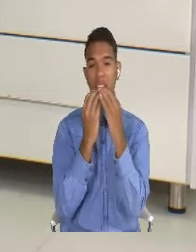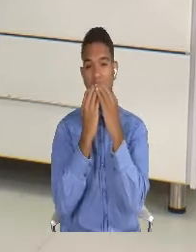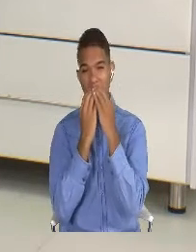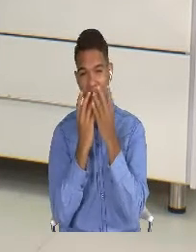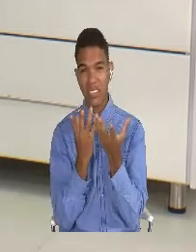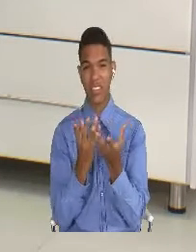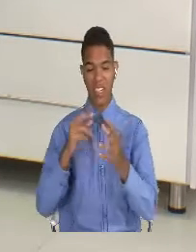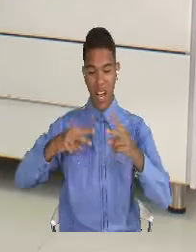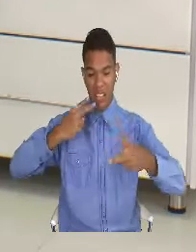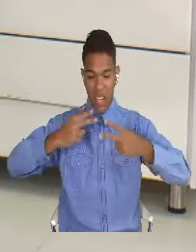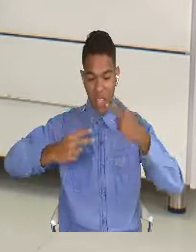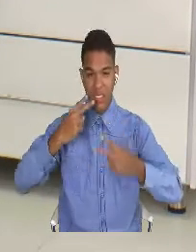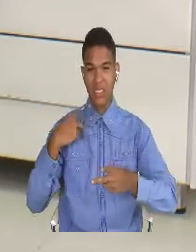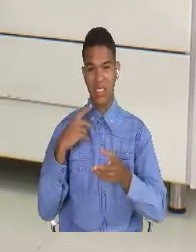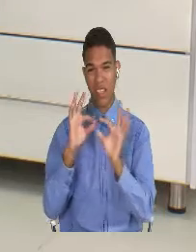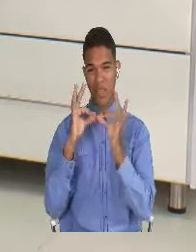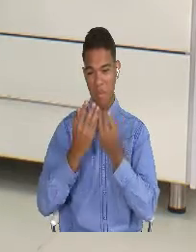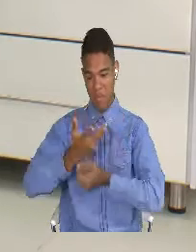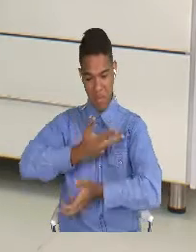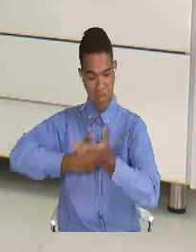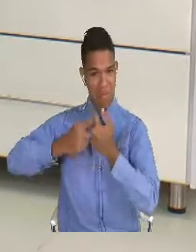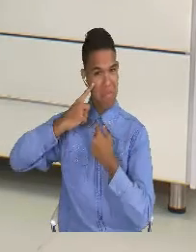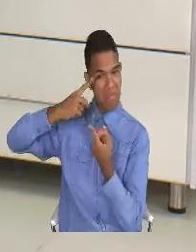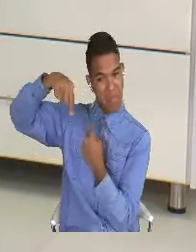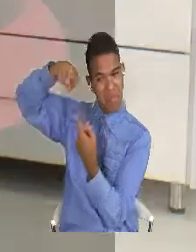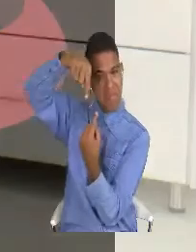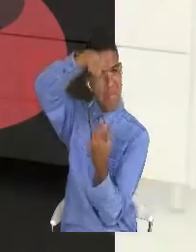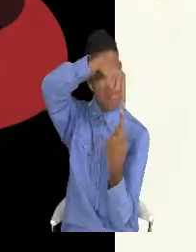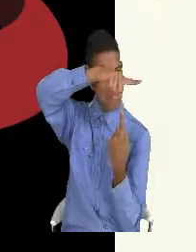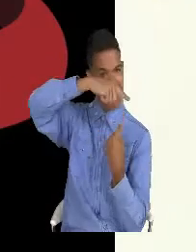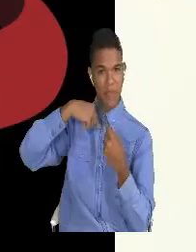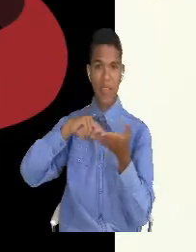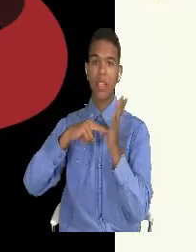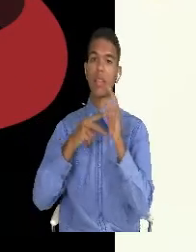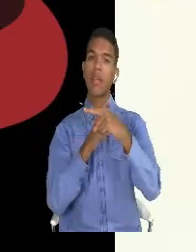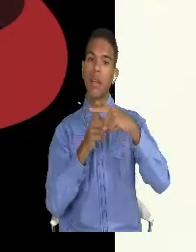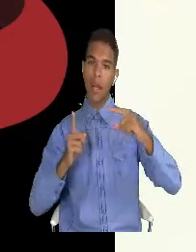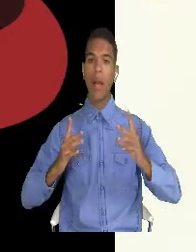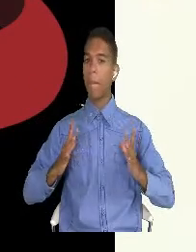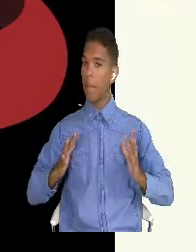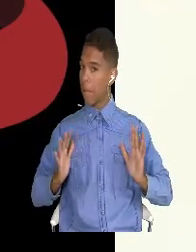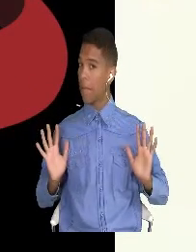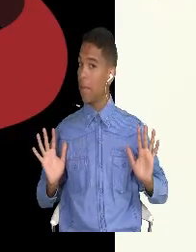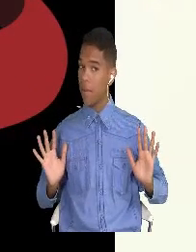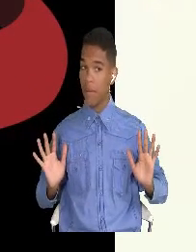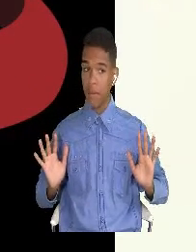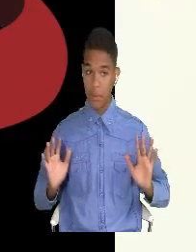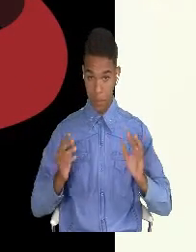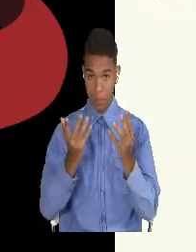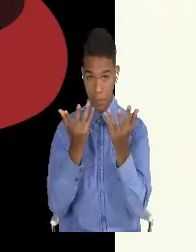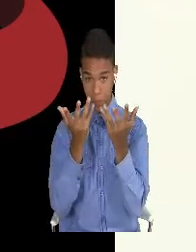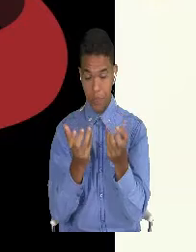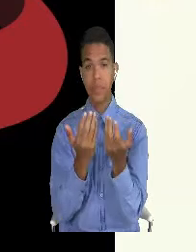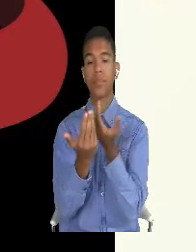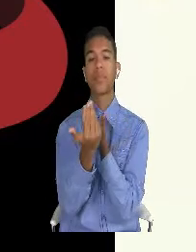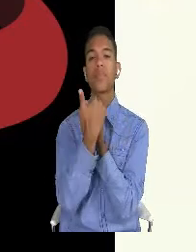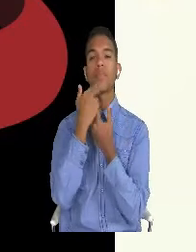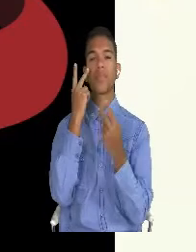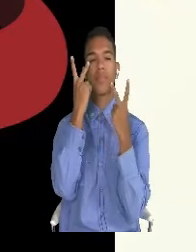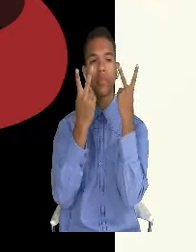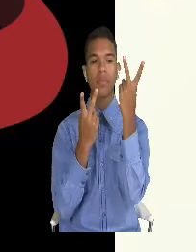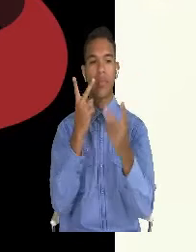noches que salgan a pasear con la familia, que por eso llamamos nuestra semana mayor, vienen las vacaciones y todo eso, no olviden visitar Mr.